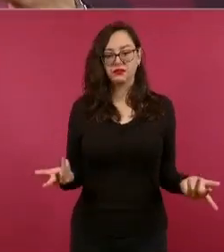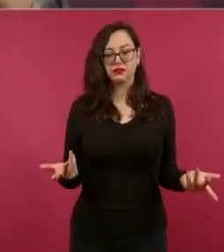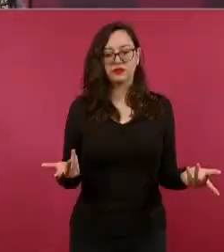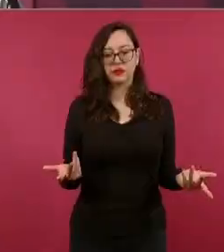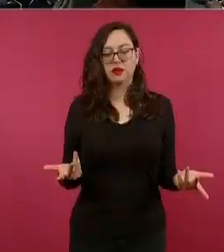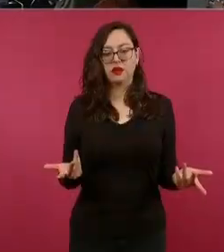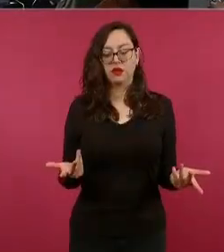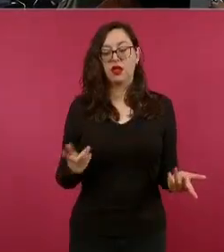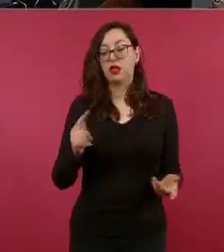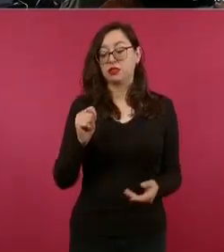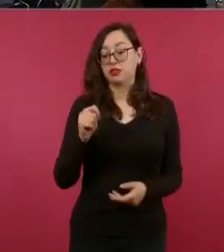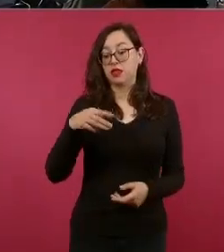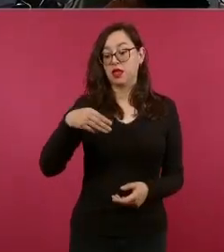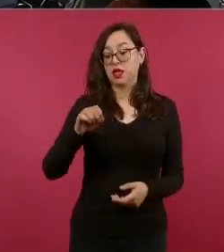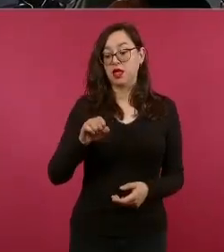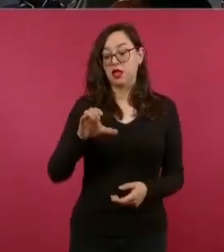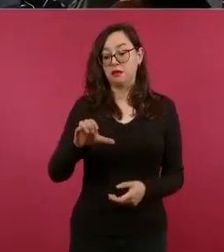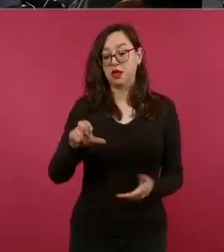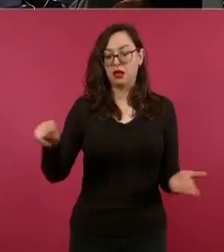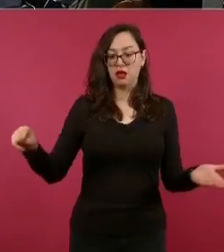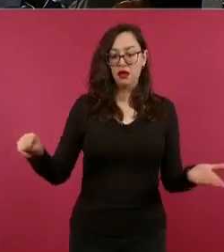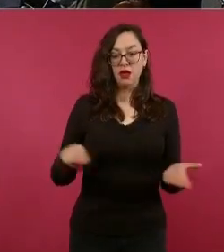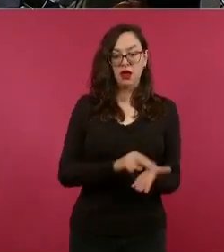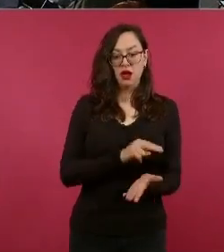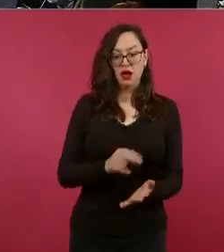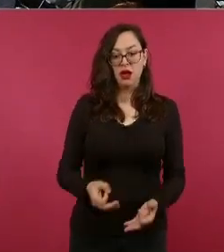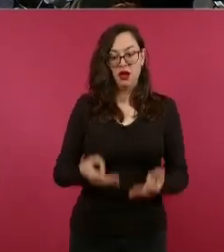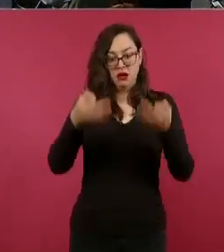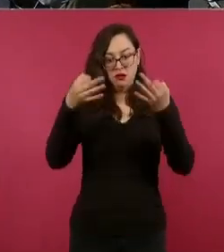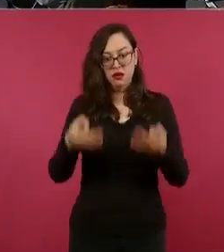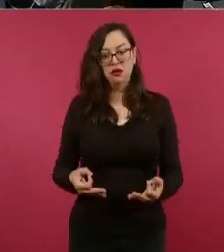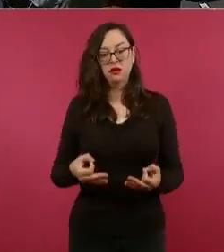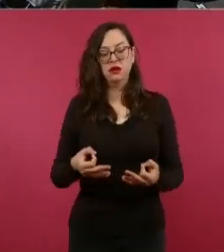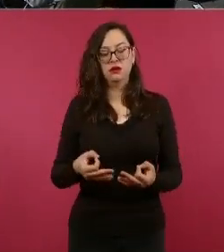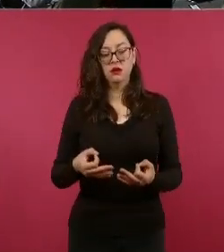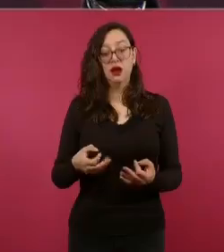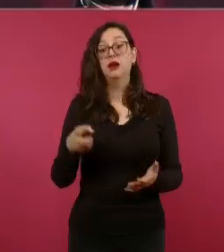restablecer el tratado original, mejorado,